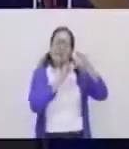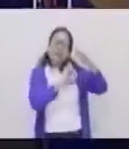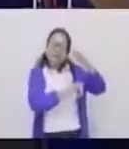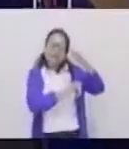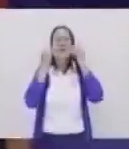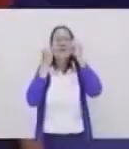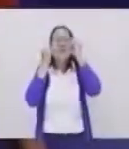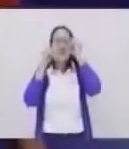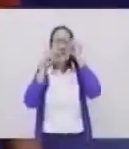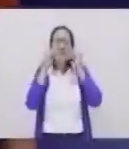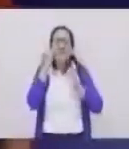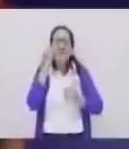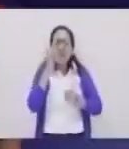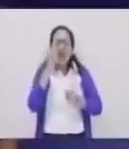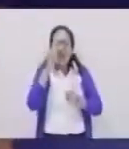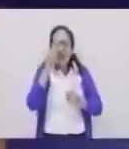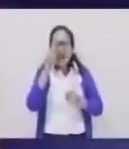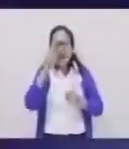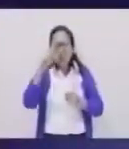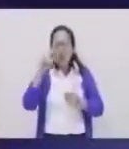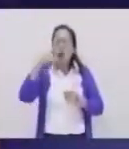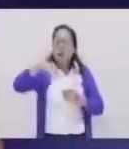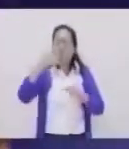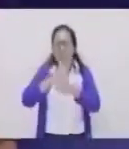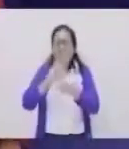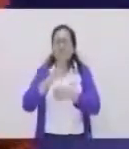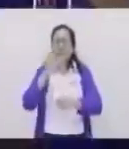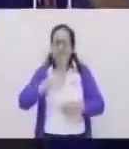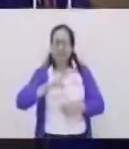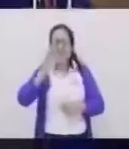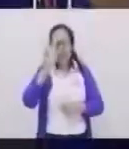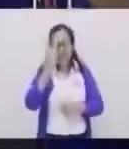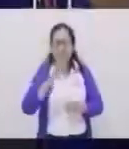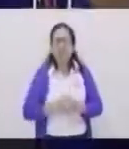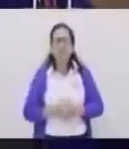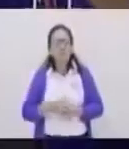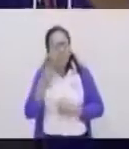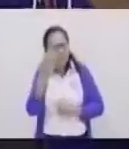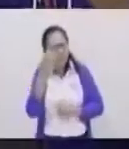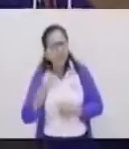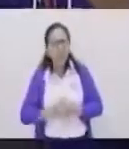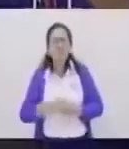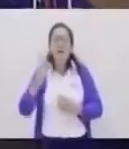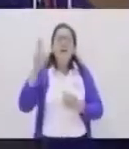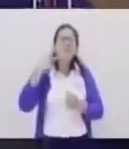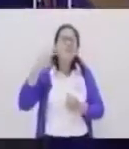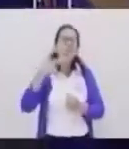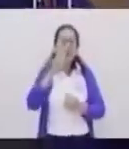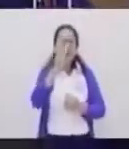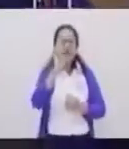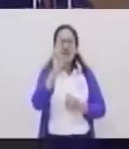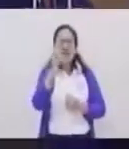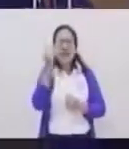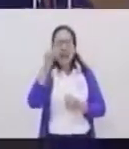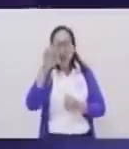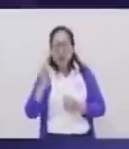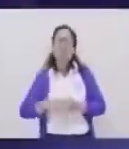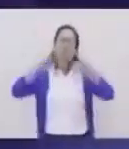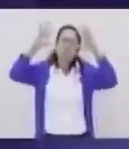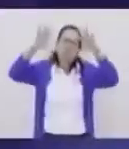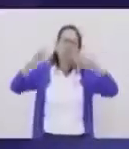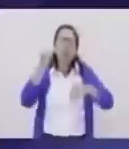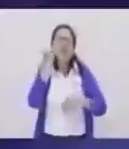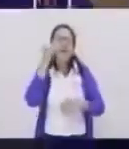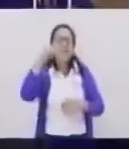casa. Entonces, aquí en Guatemala hay dos estaciones. ¿Cuáles son? Repitamos. Verano e invierno.